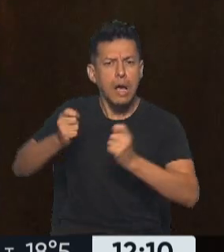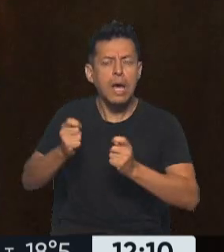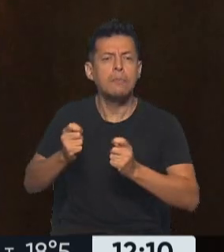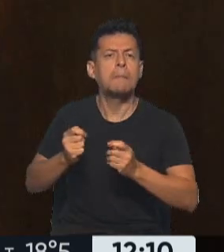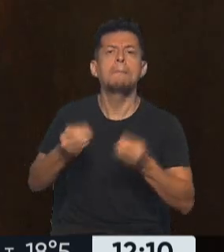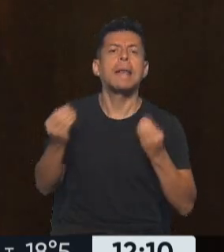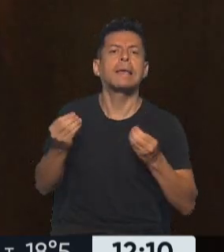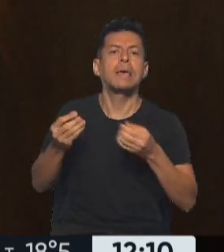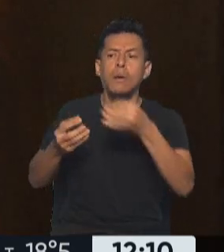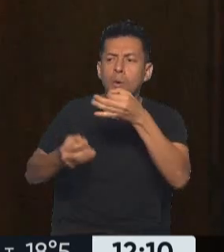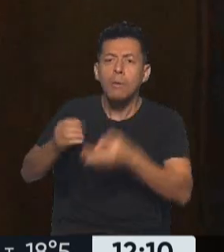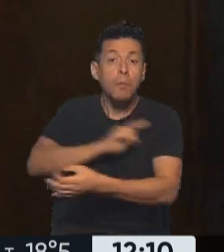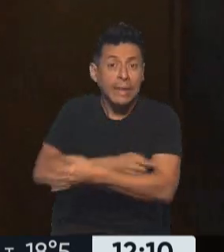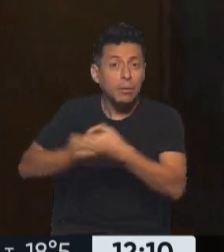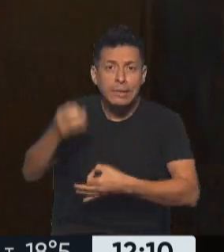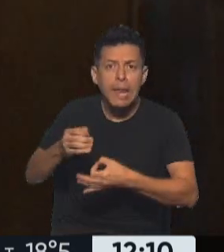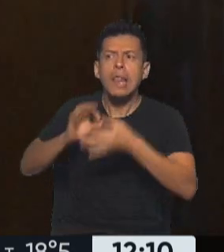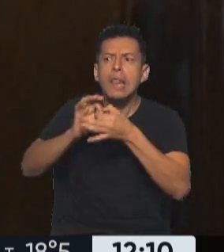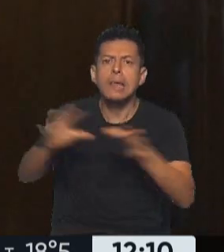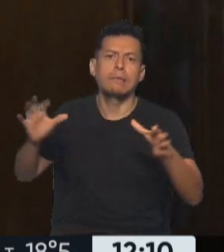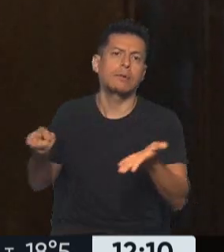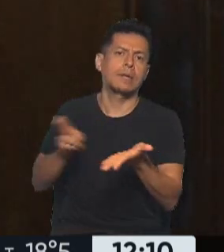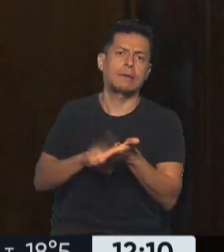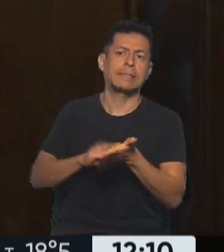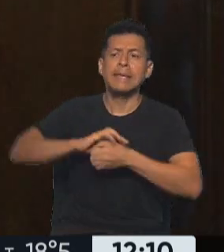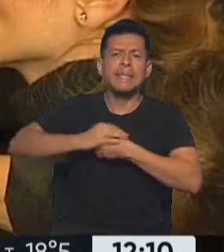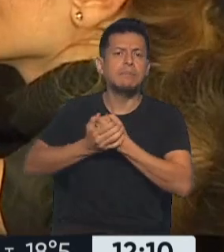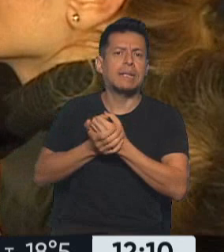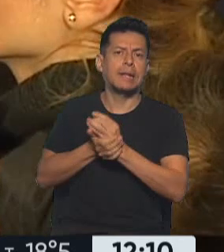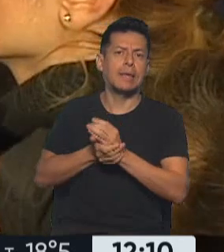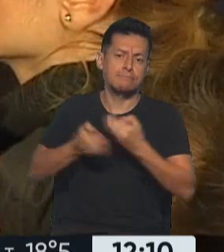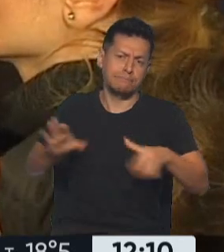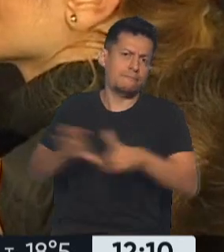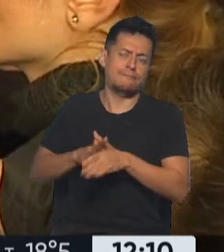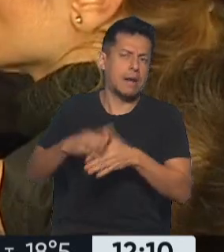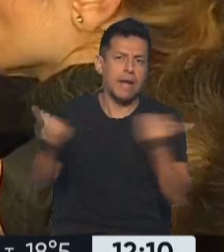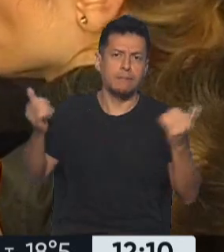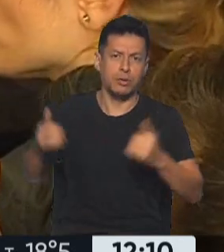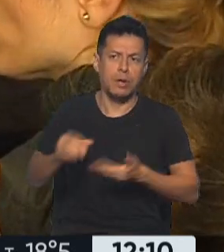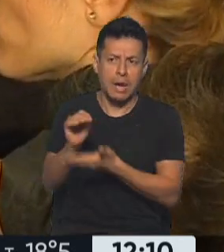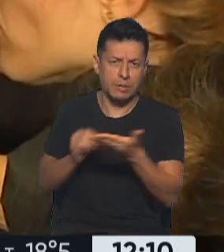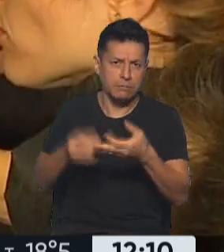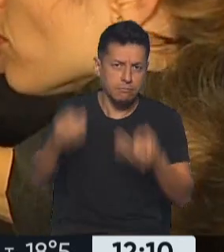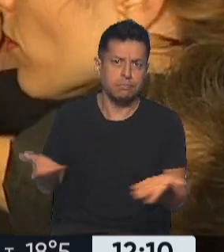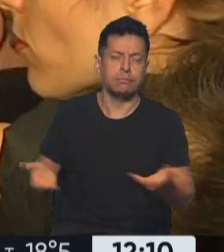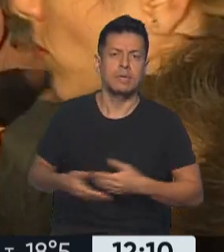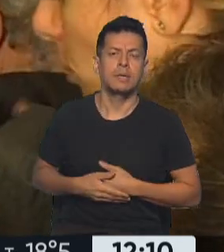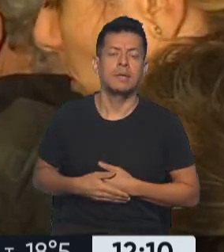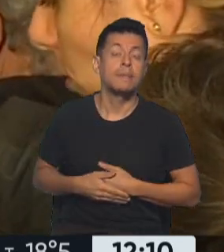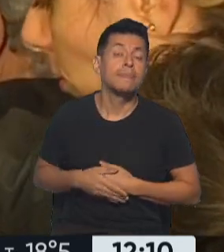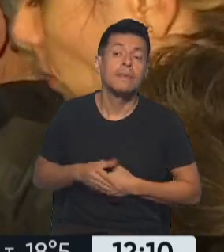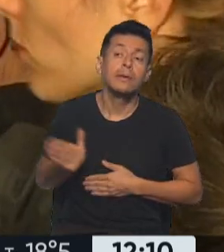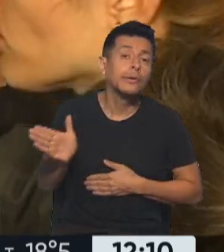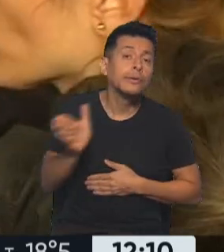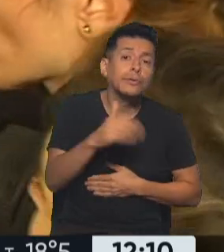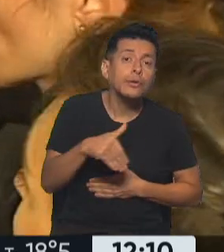independencia, la imparcialidad, para hacerla más eficaz, más rápida a la Administración de Justicia. Y son todos y cada uno